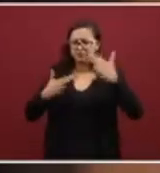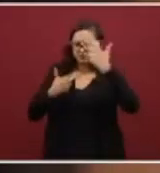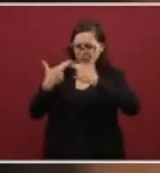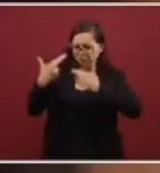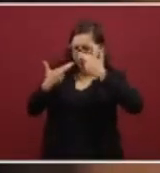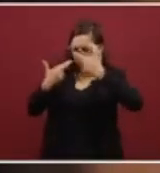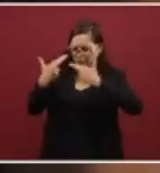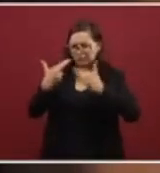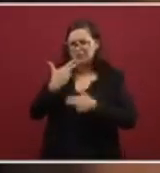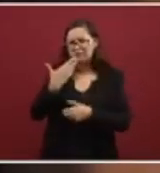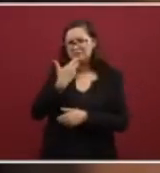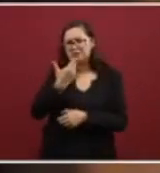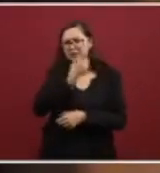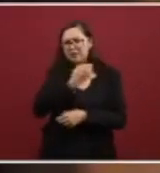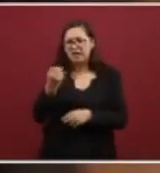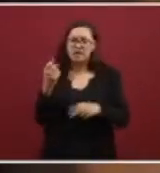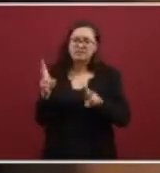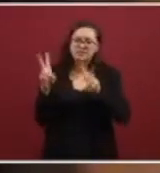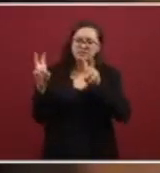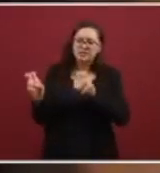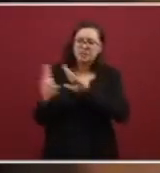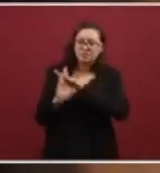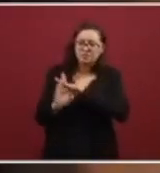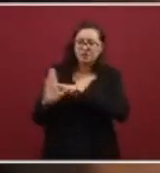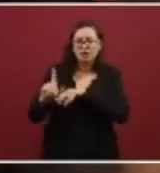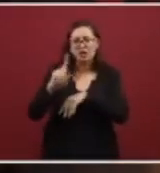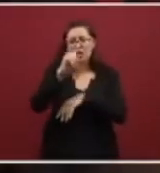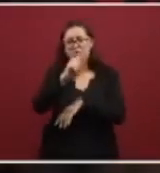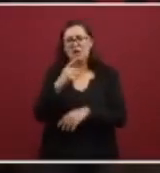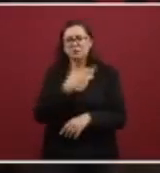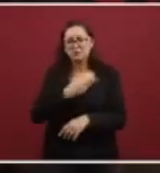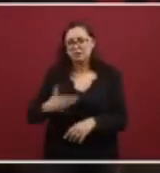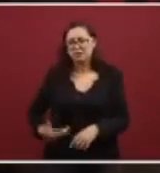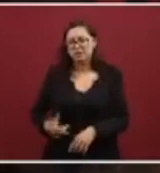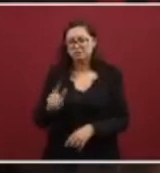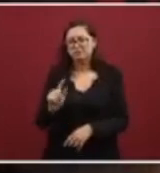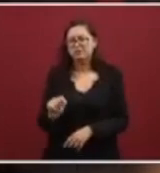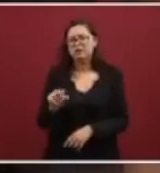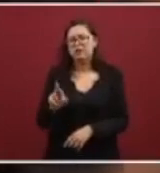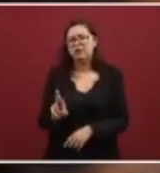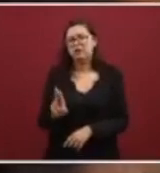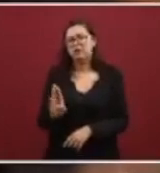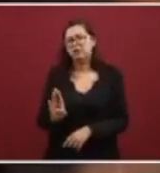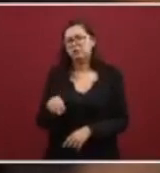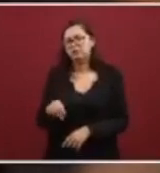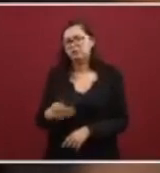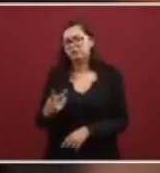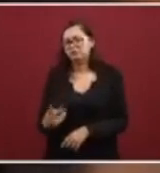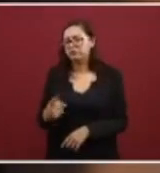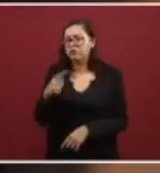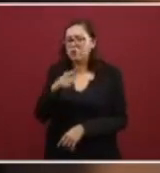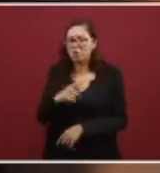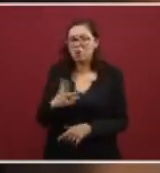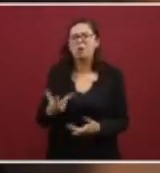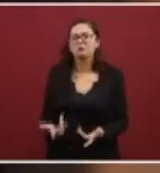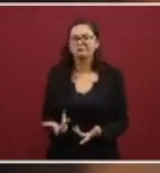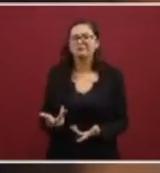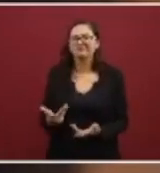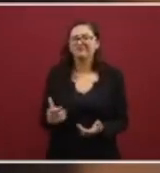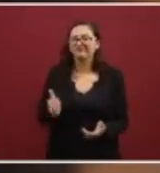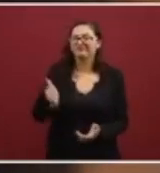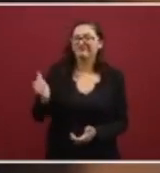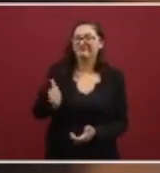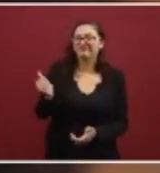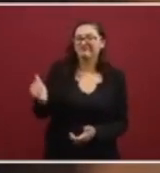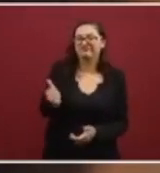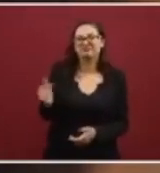han sido muy bien aprovechadas por el presidente Donald Trump. Sus posturas misóginas, racistas, de alguna manera